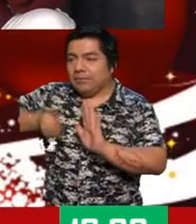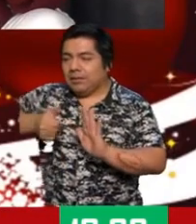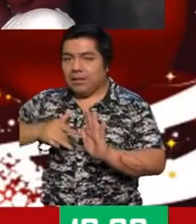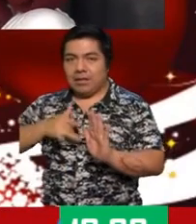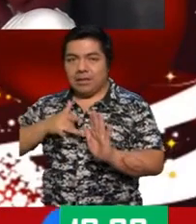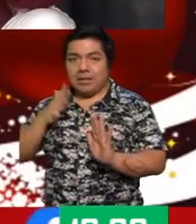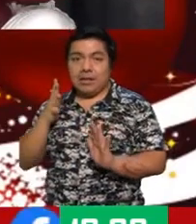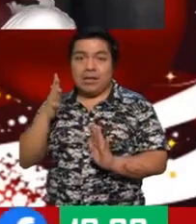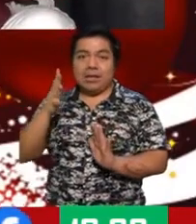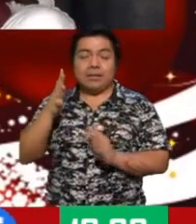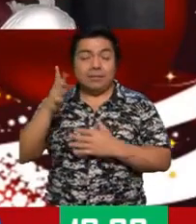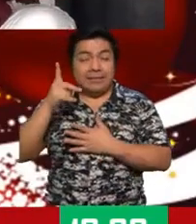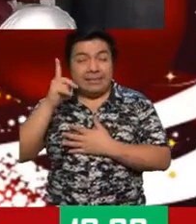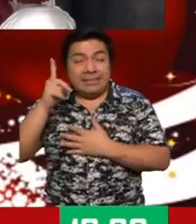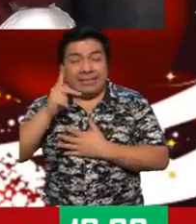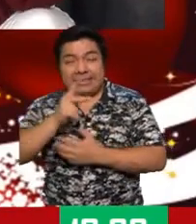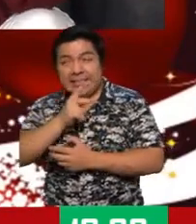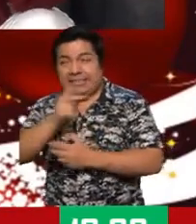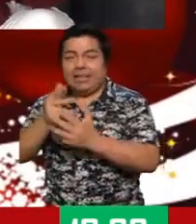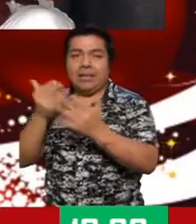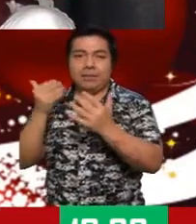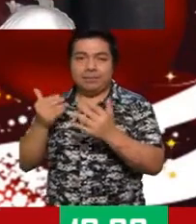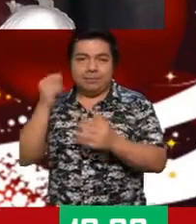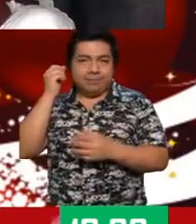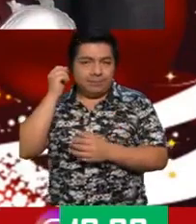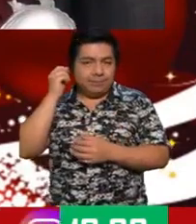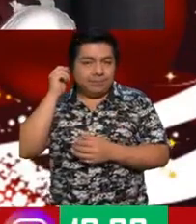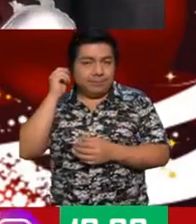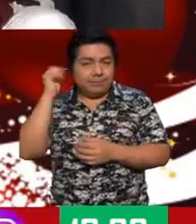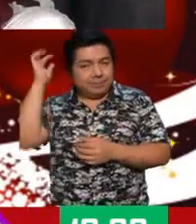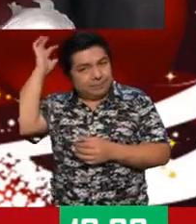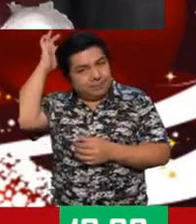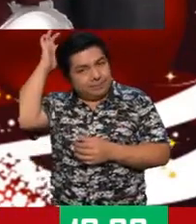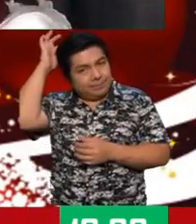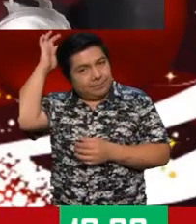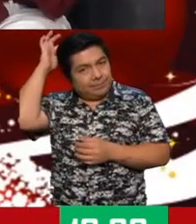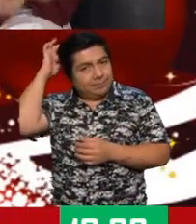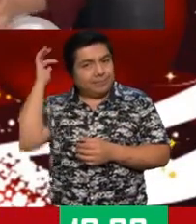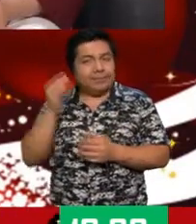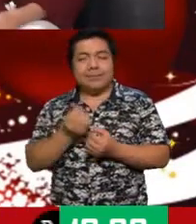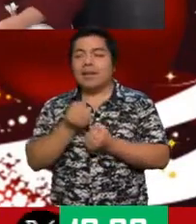destino. Ojalá hubiera gritado entonces. ¿Y ese es el inicio del poema?